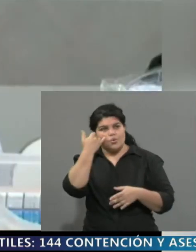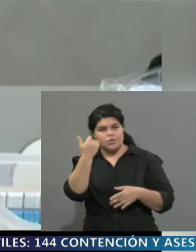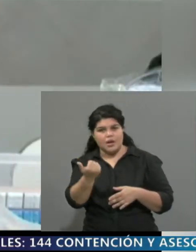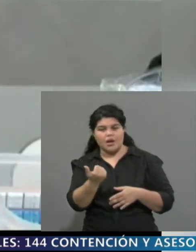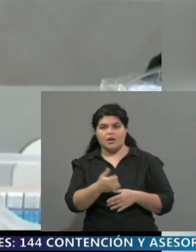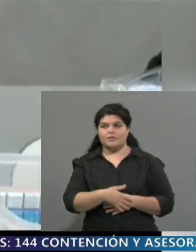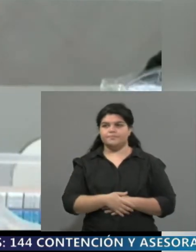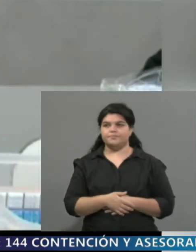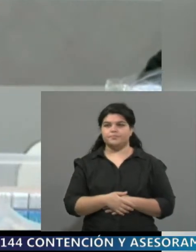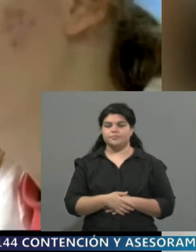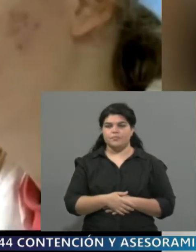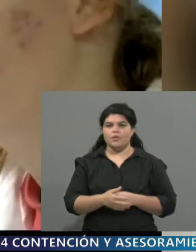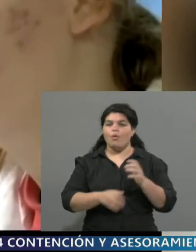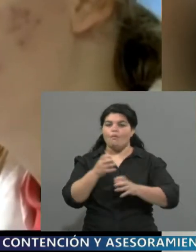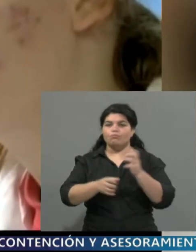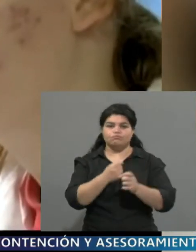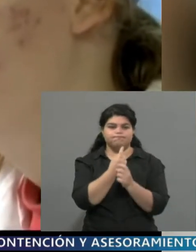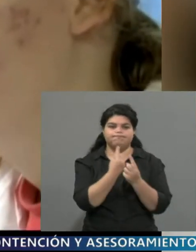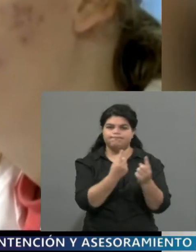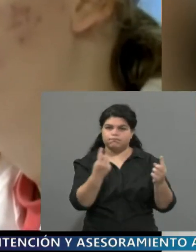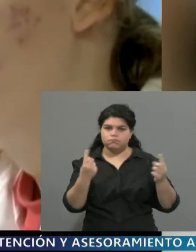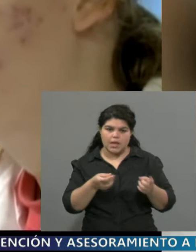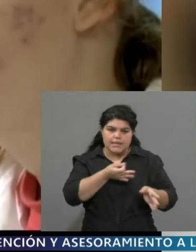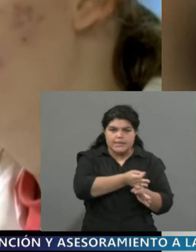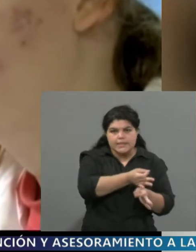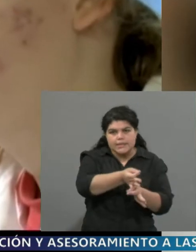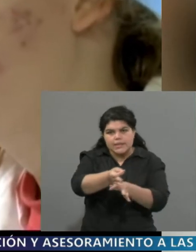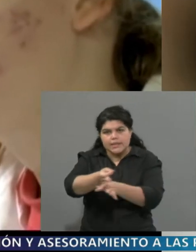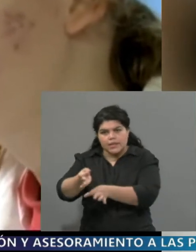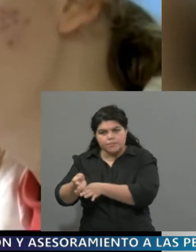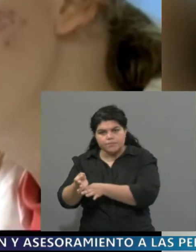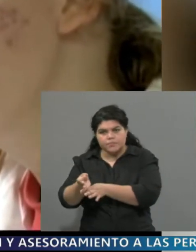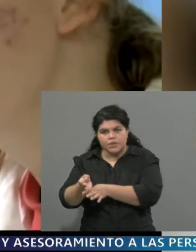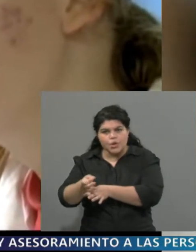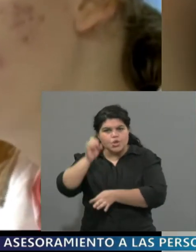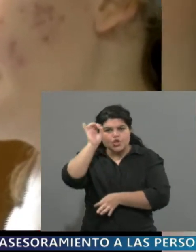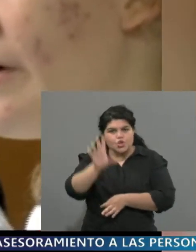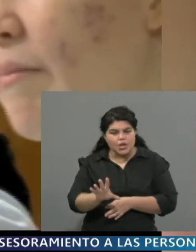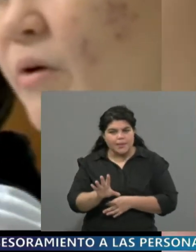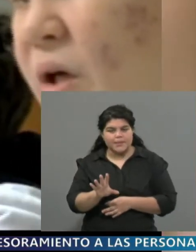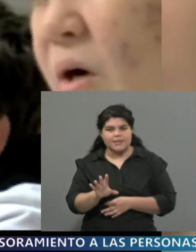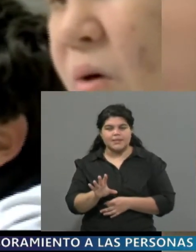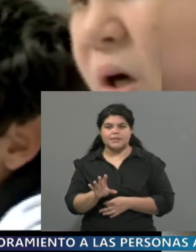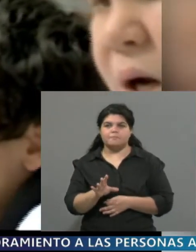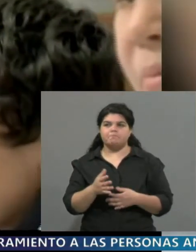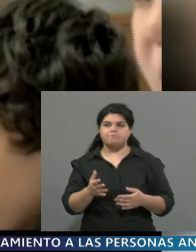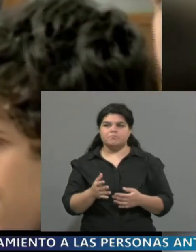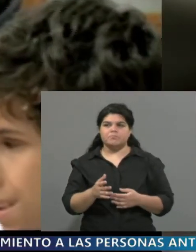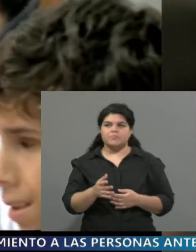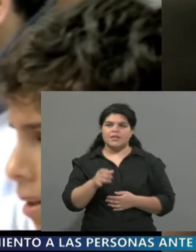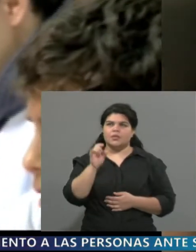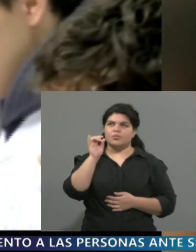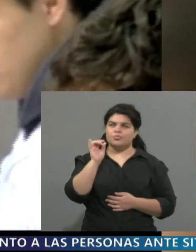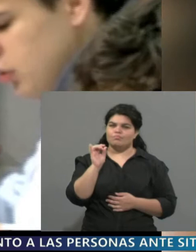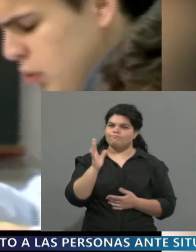comisión interdisciplinaria, la realidad sociocultural de cada lugar, porque no depende únicamente, siempre entra en choque con